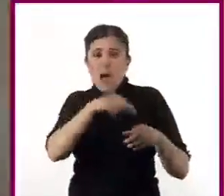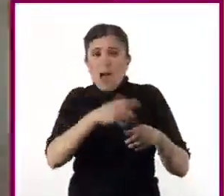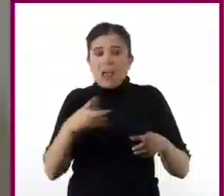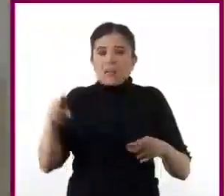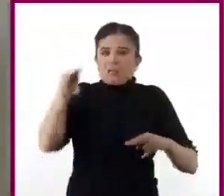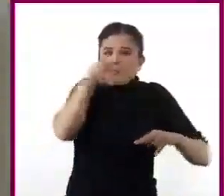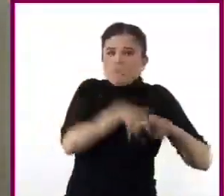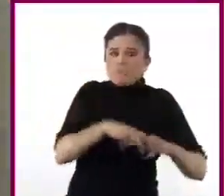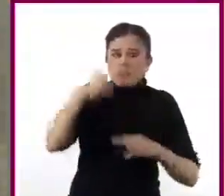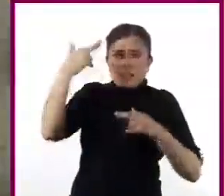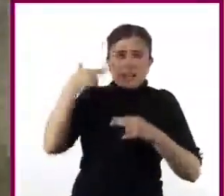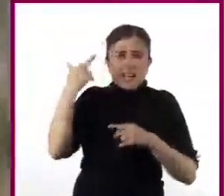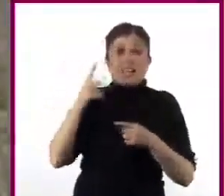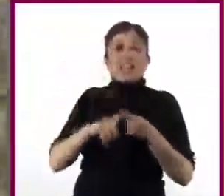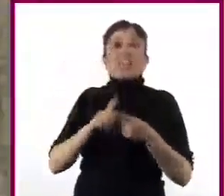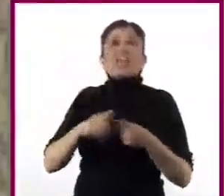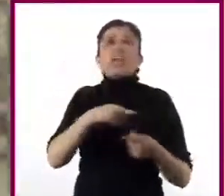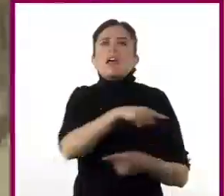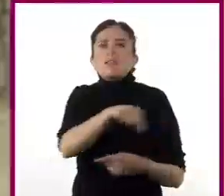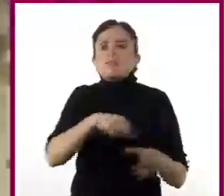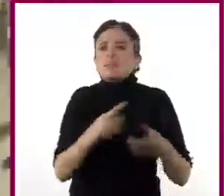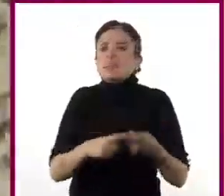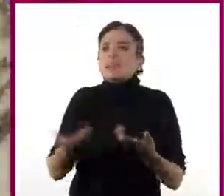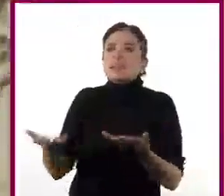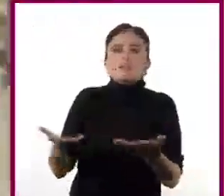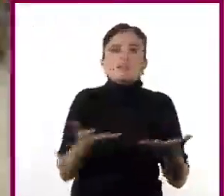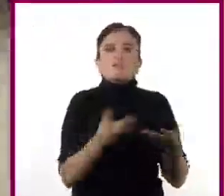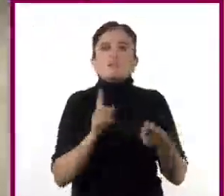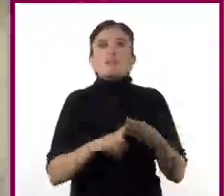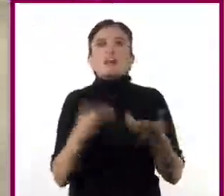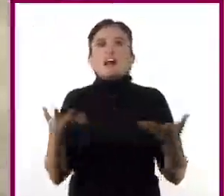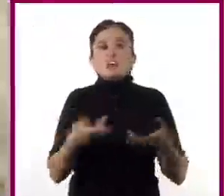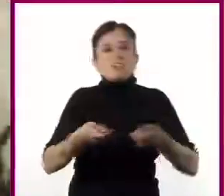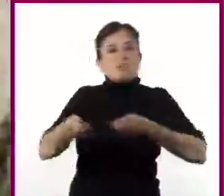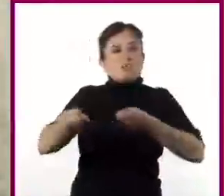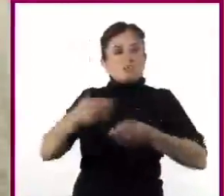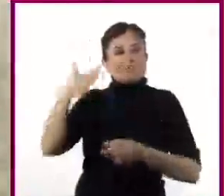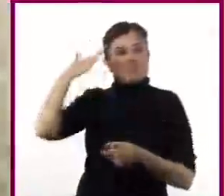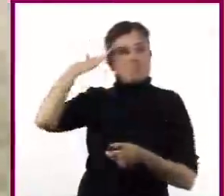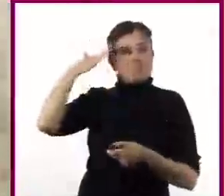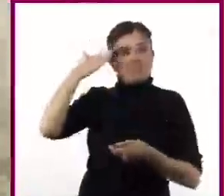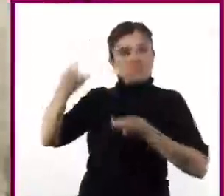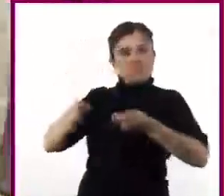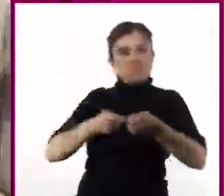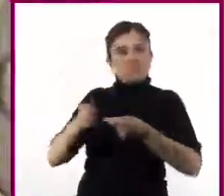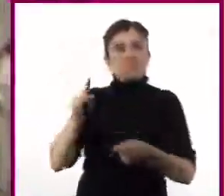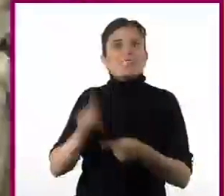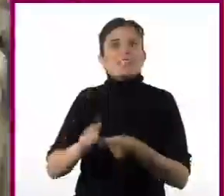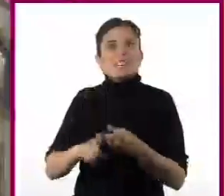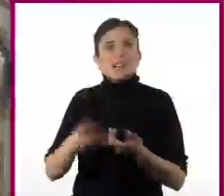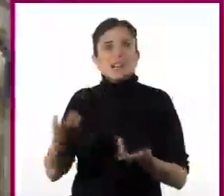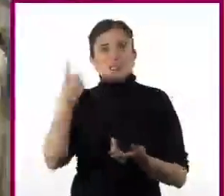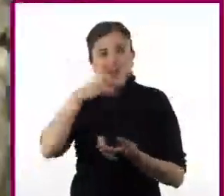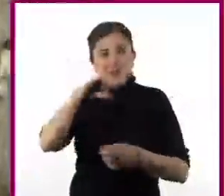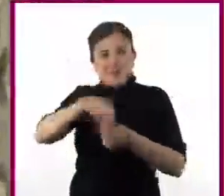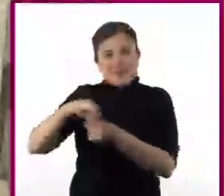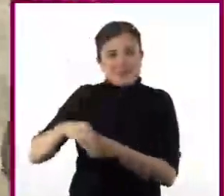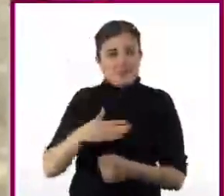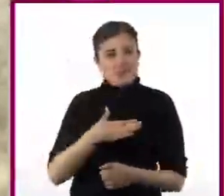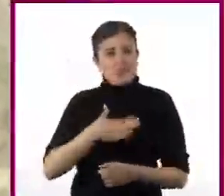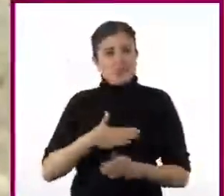al haber esta acefalía, ¿quién va a ser quien lleve la cabeza y en quién va a residir la soberanía?